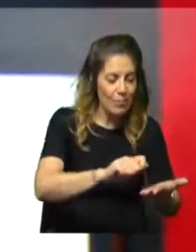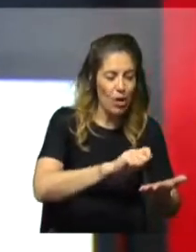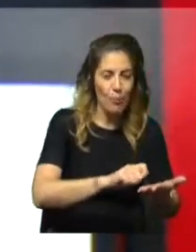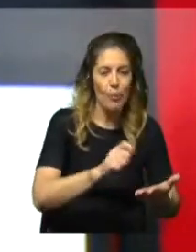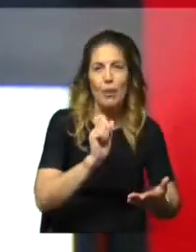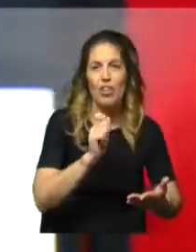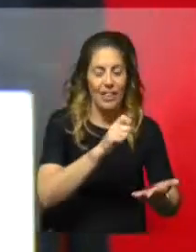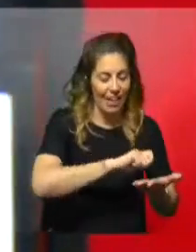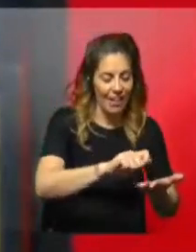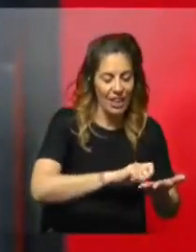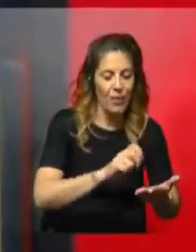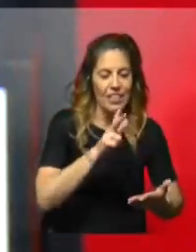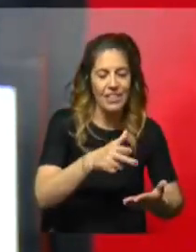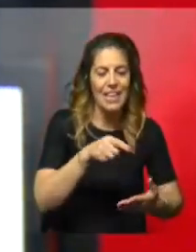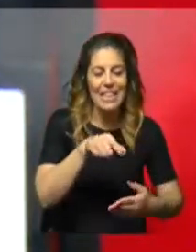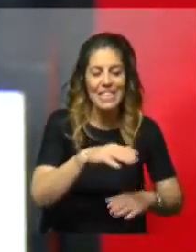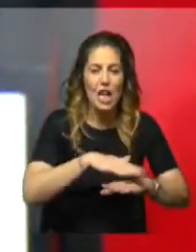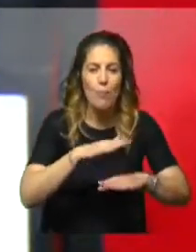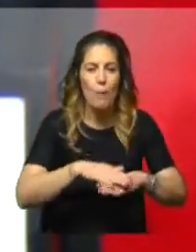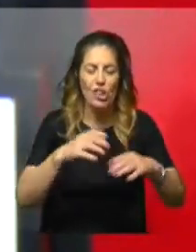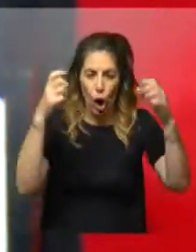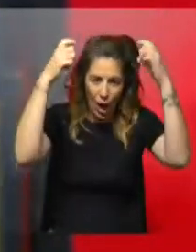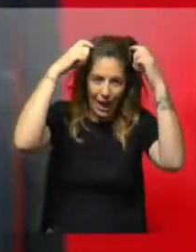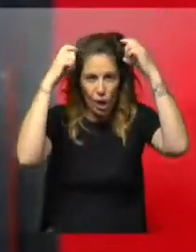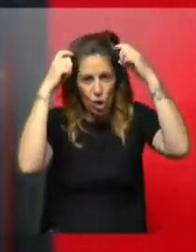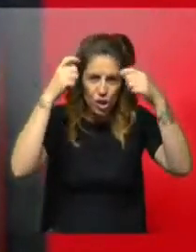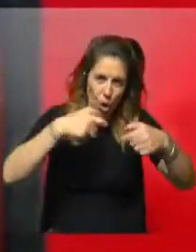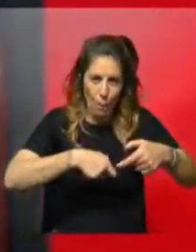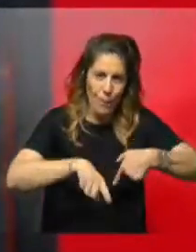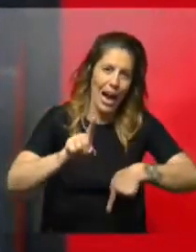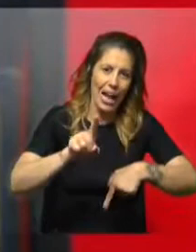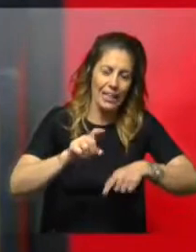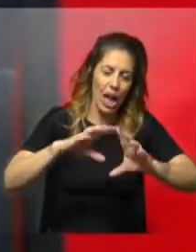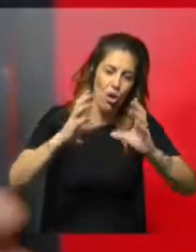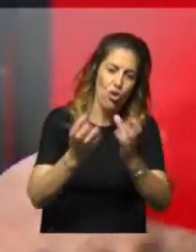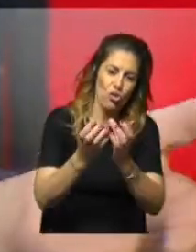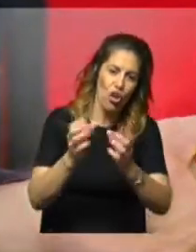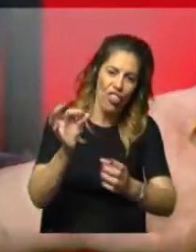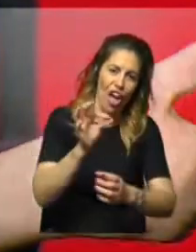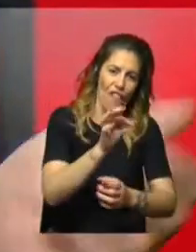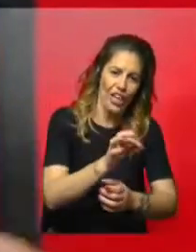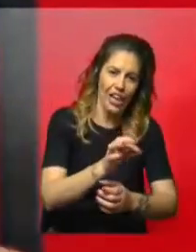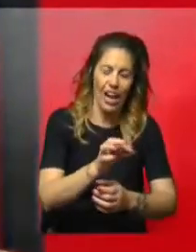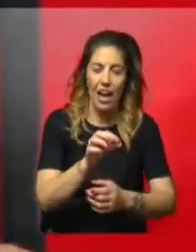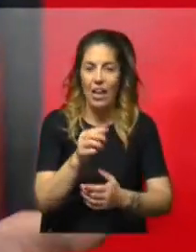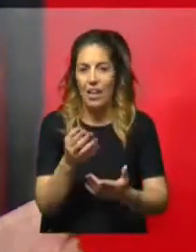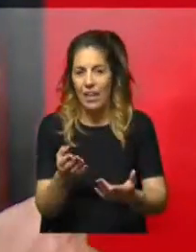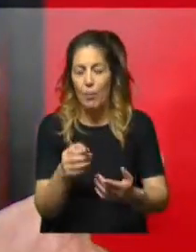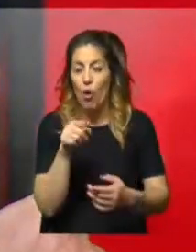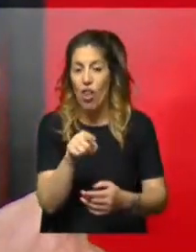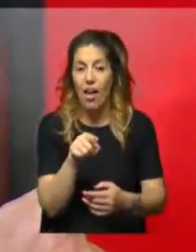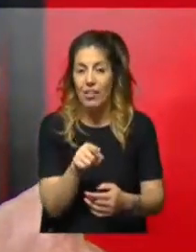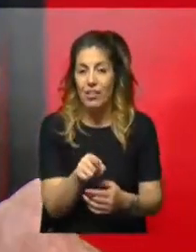osito pega una patada al no al panal de abejas y bueno este por ahí